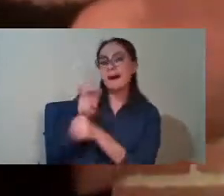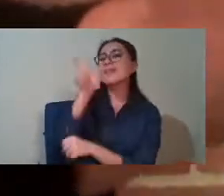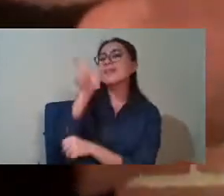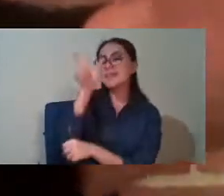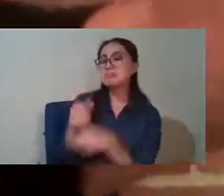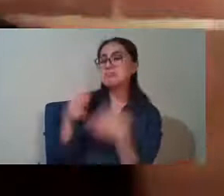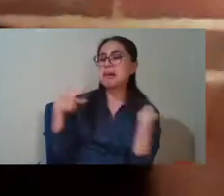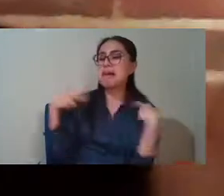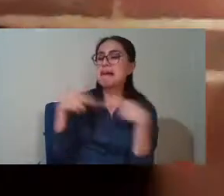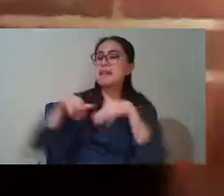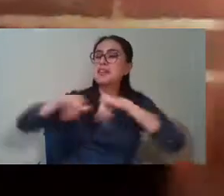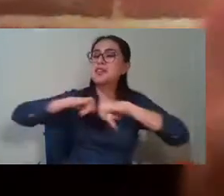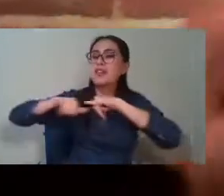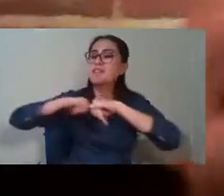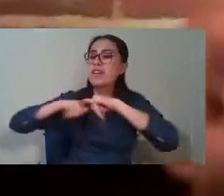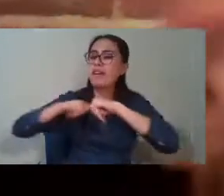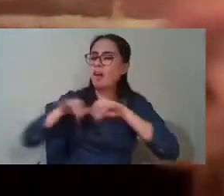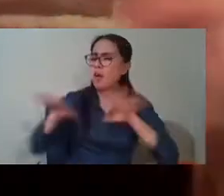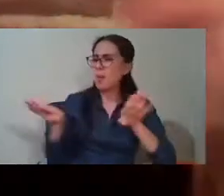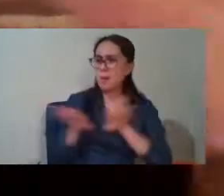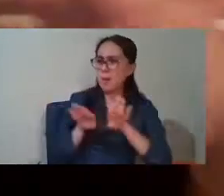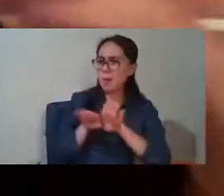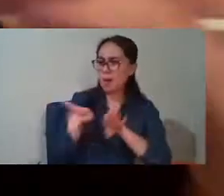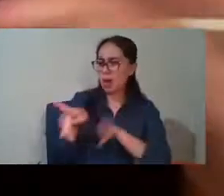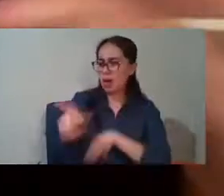¿Y cómo? Si él es varón,